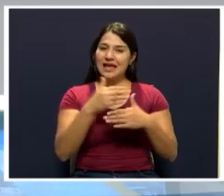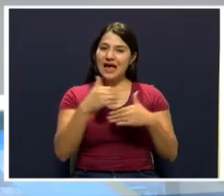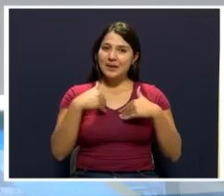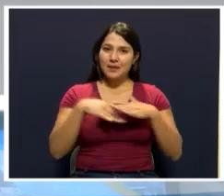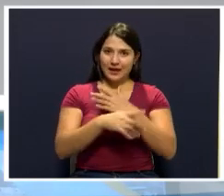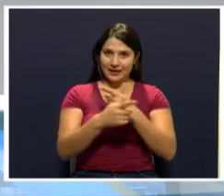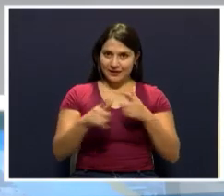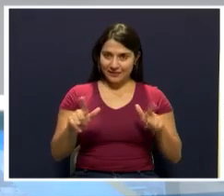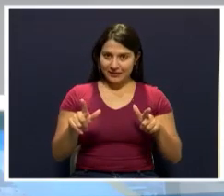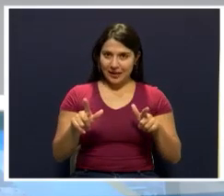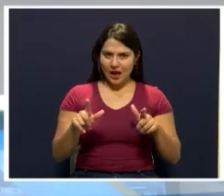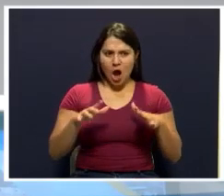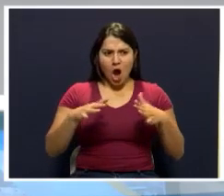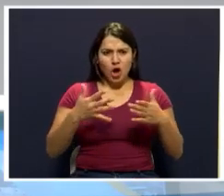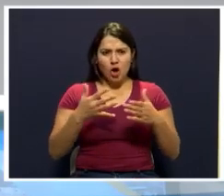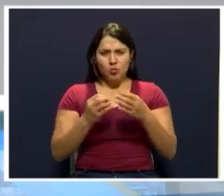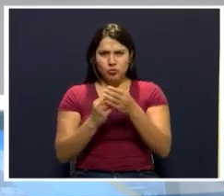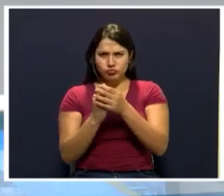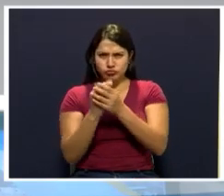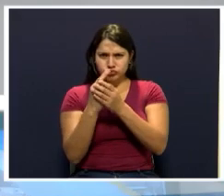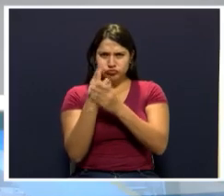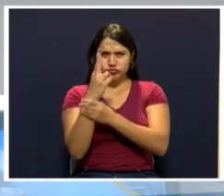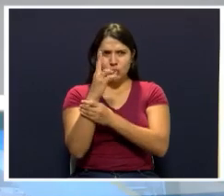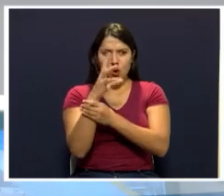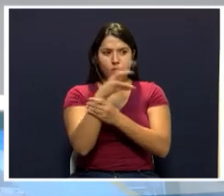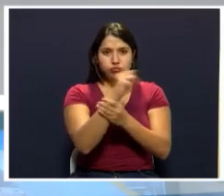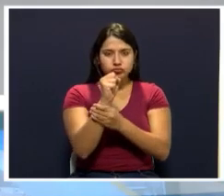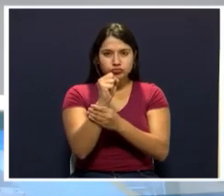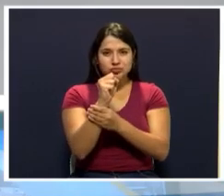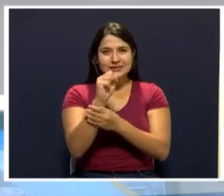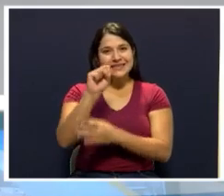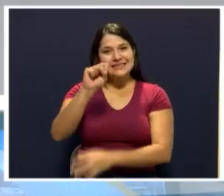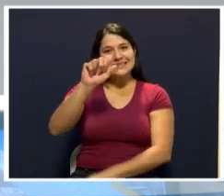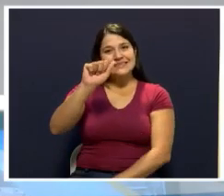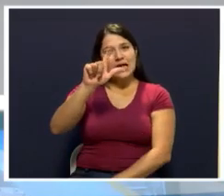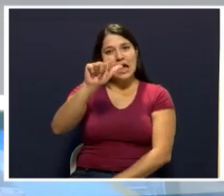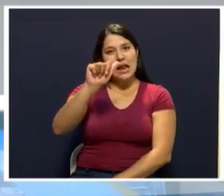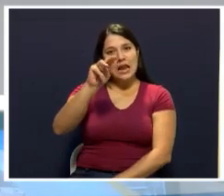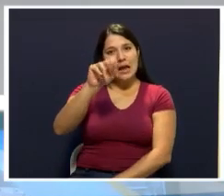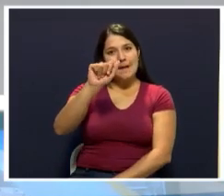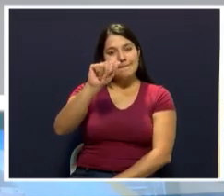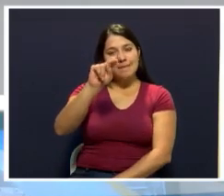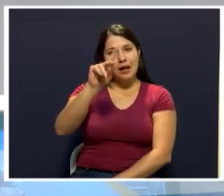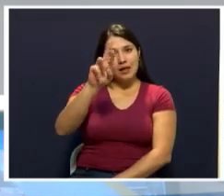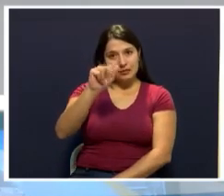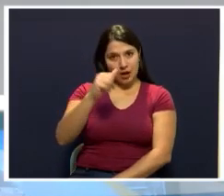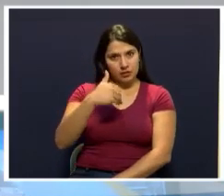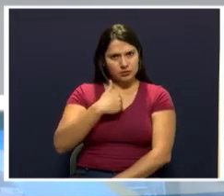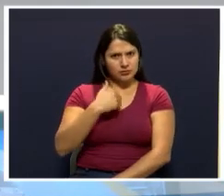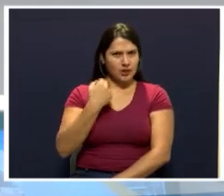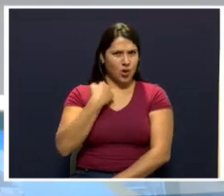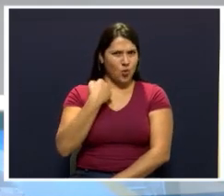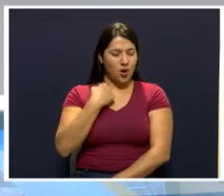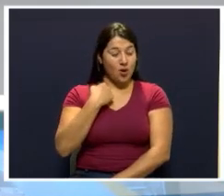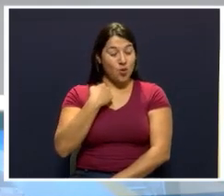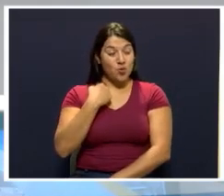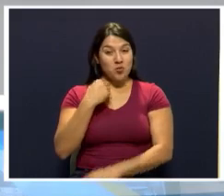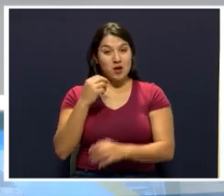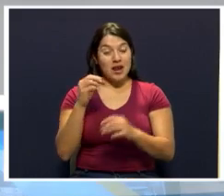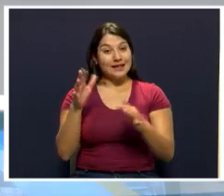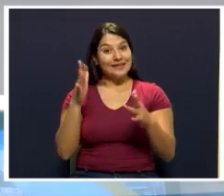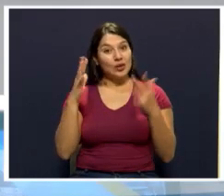en Libertad, cómo las plantas se comen una salamandra, un animal vertebrado. La naturaleza no deja